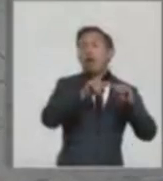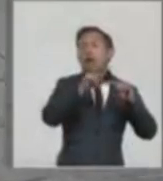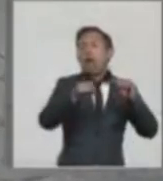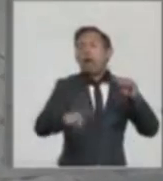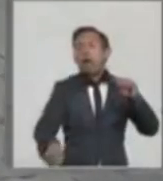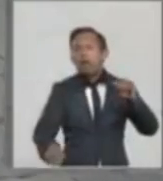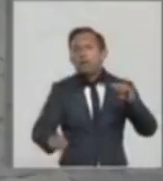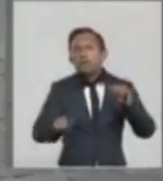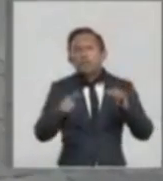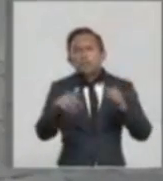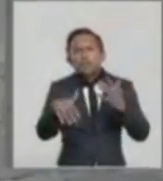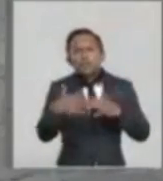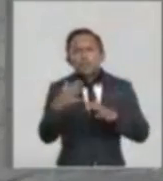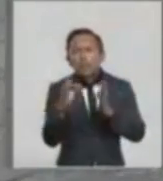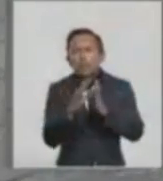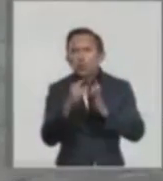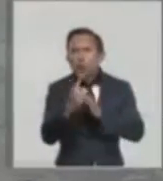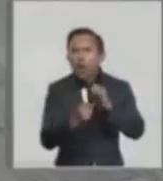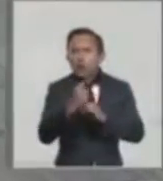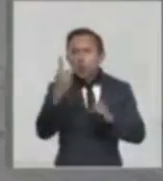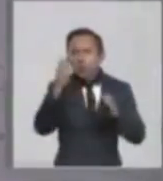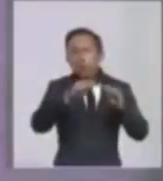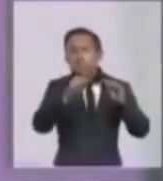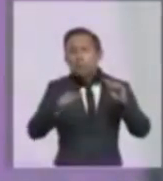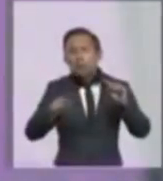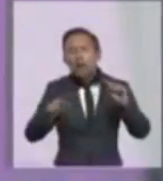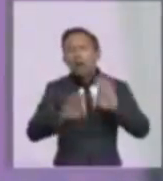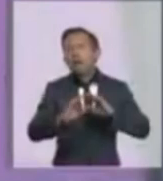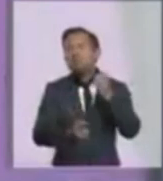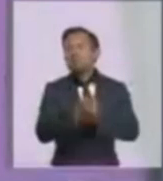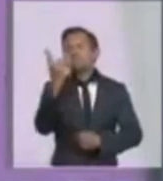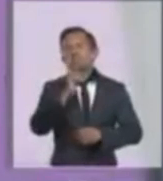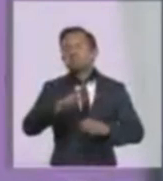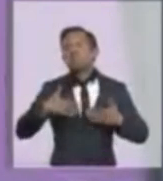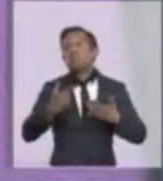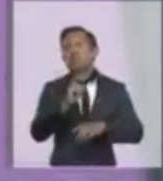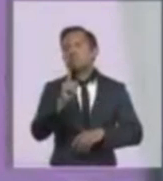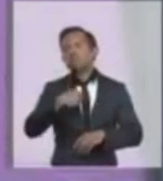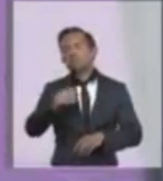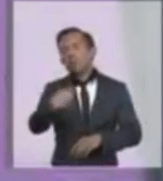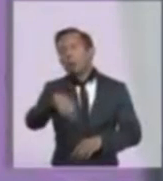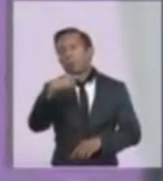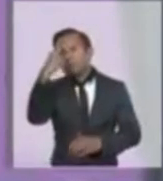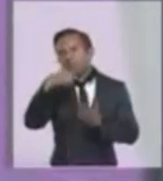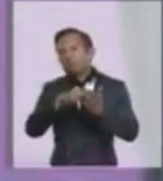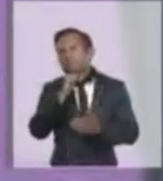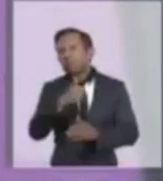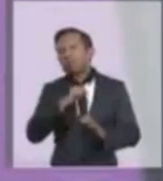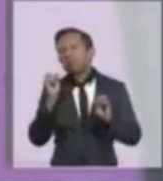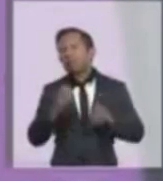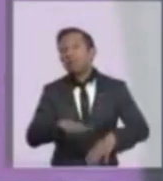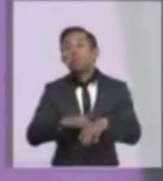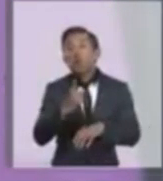año. En una buena parte, esta decepción viene porque ustedes durante sus campañas hacen promesas, muchas.